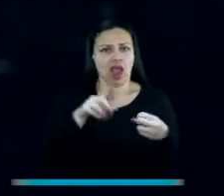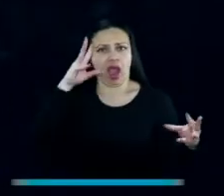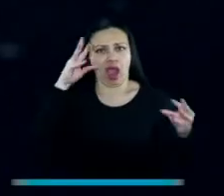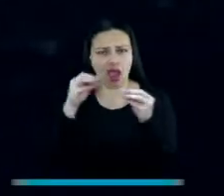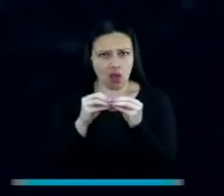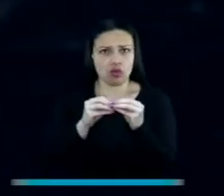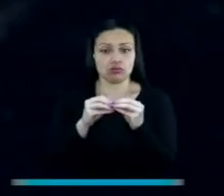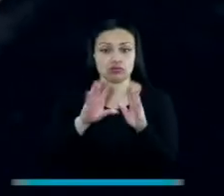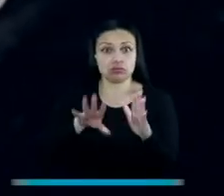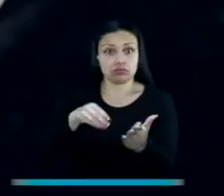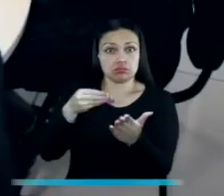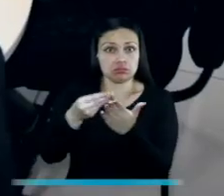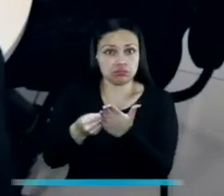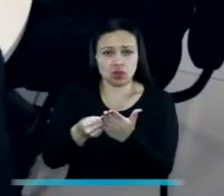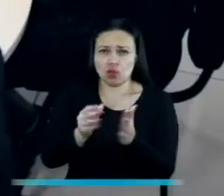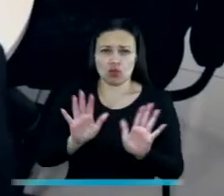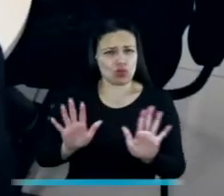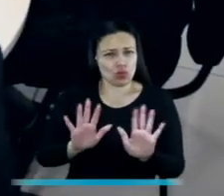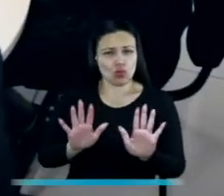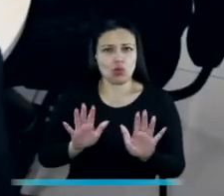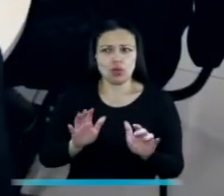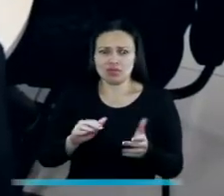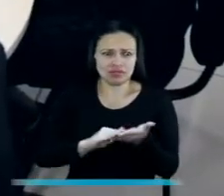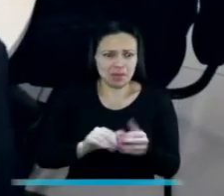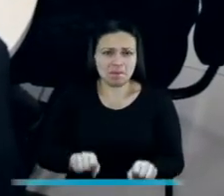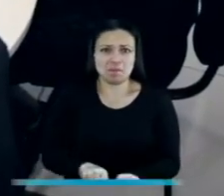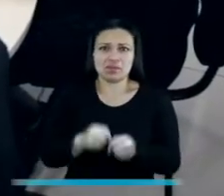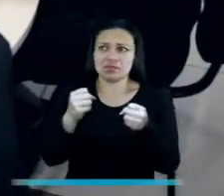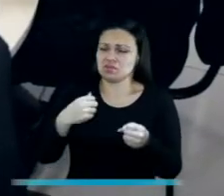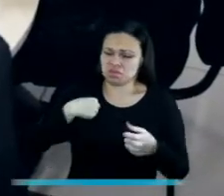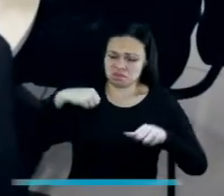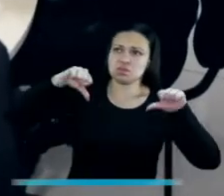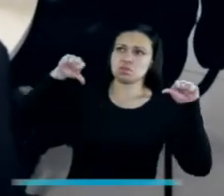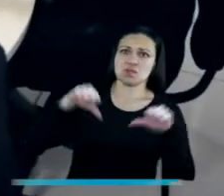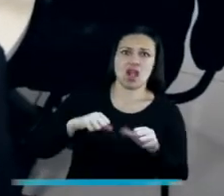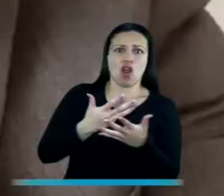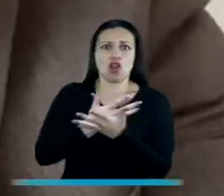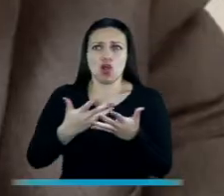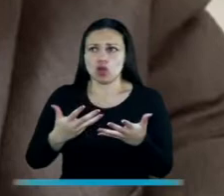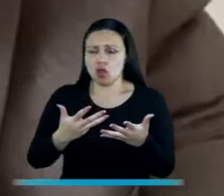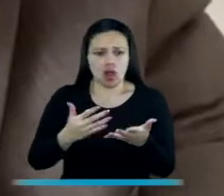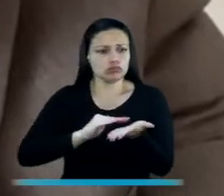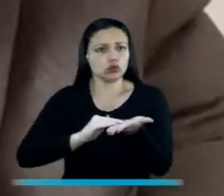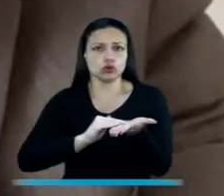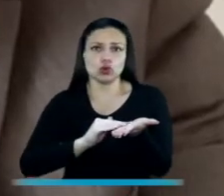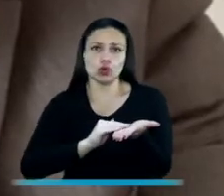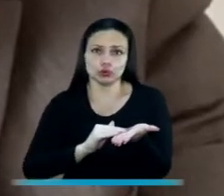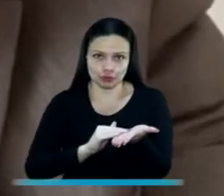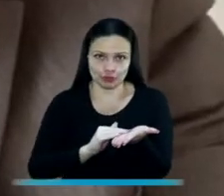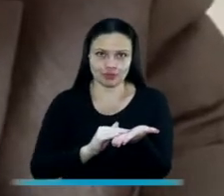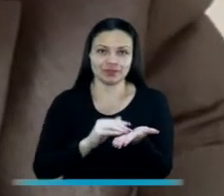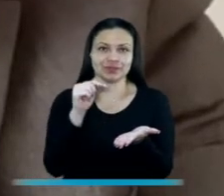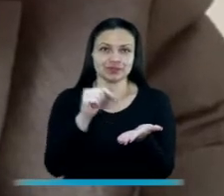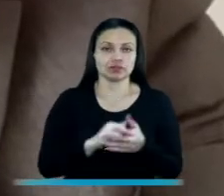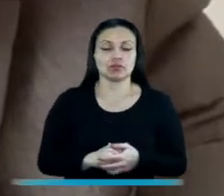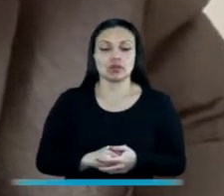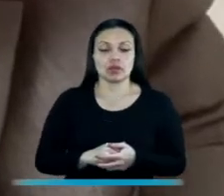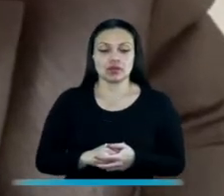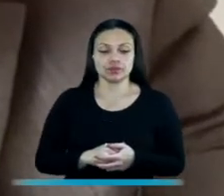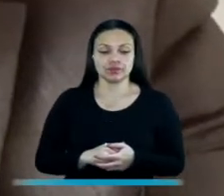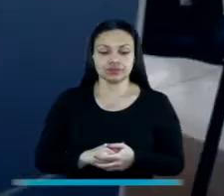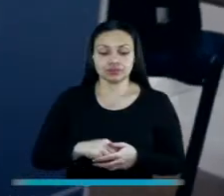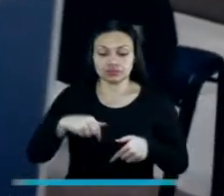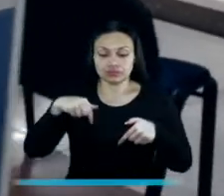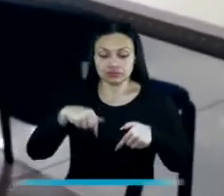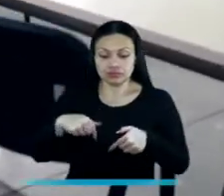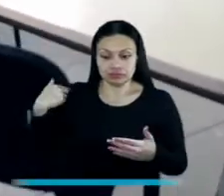puede lograr un pago efectivo de la reparación del daño que le ha ocasionado algún agente del Estado o alguna entidad